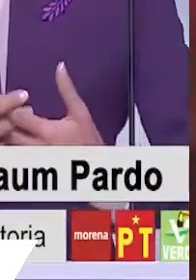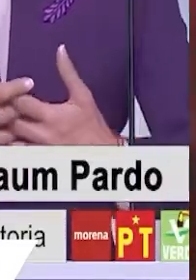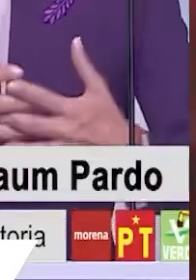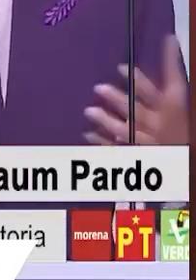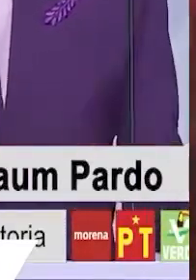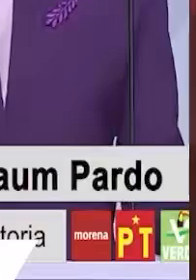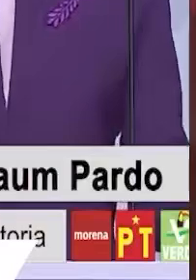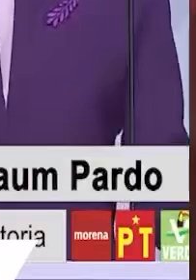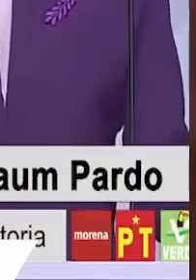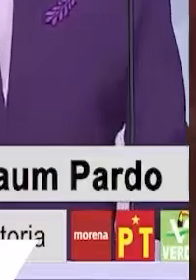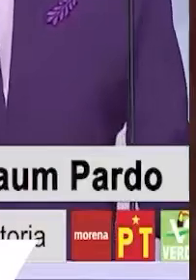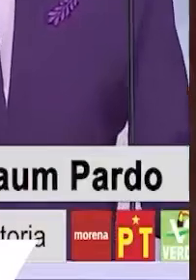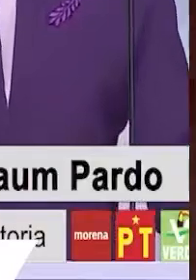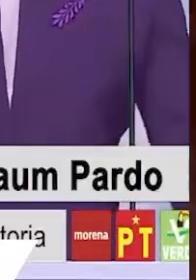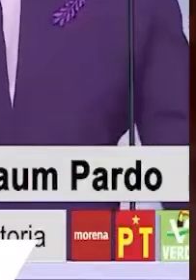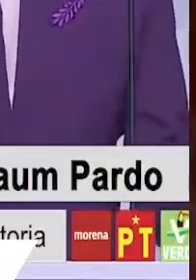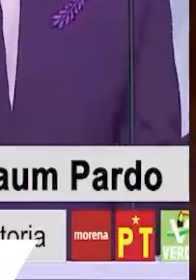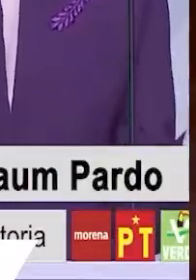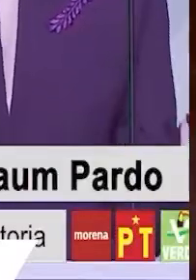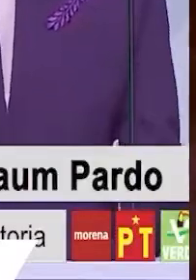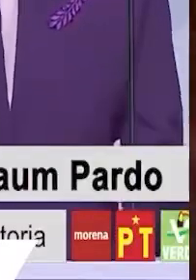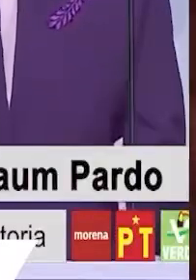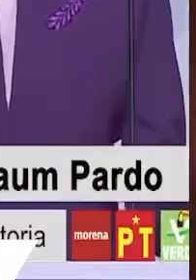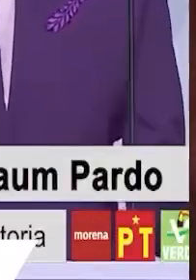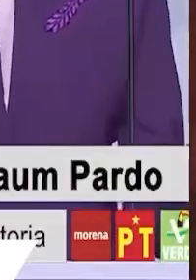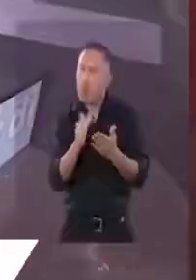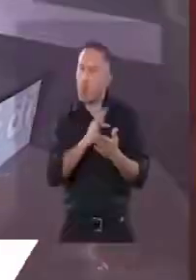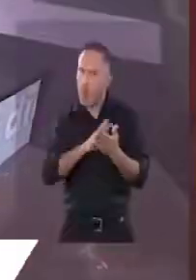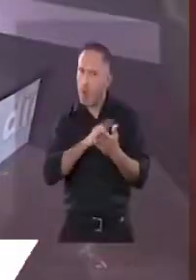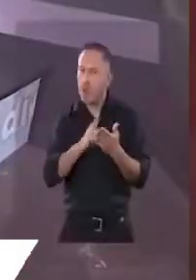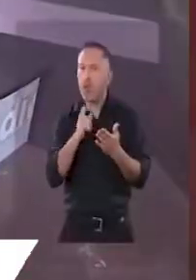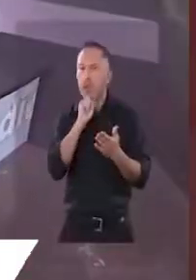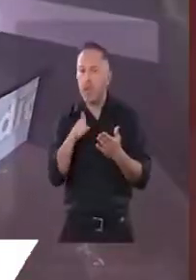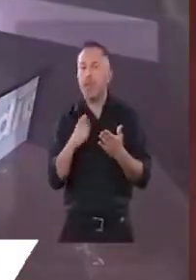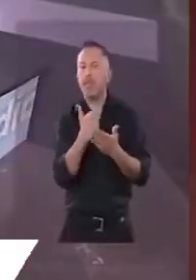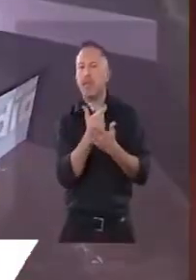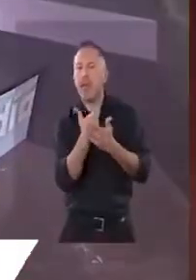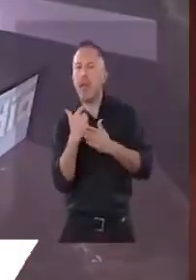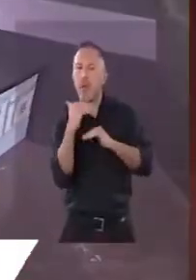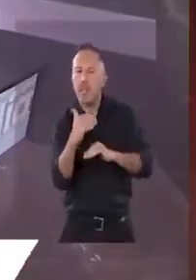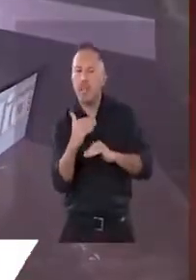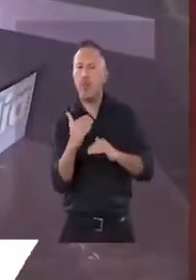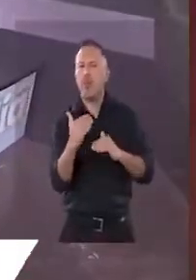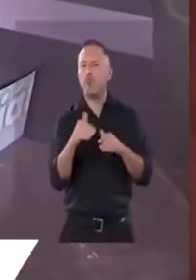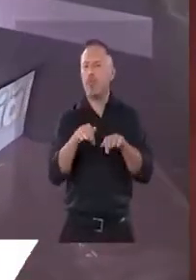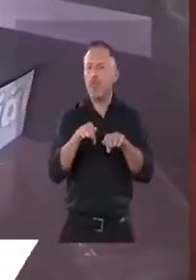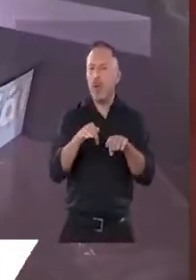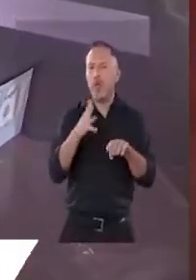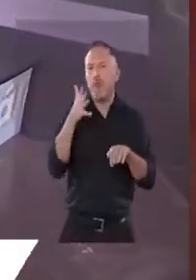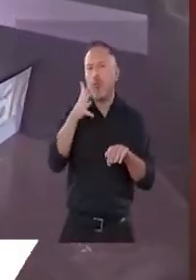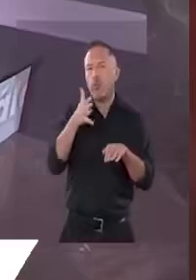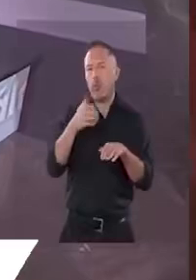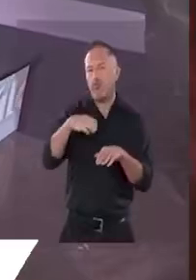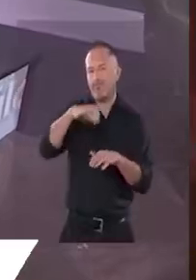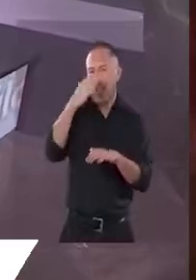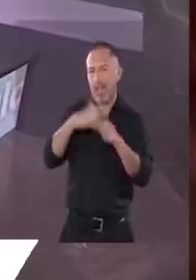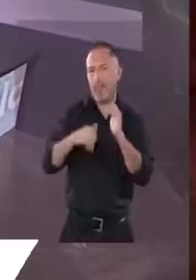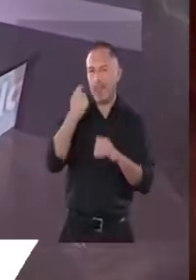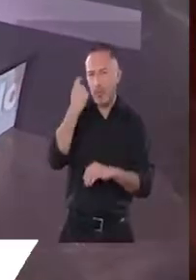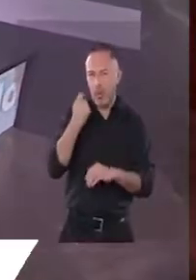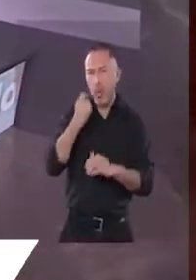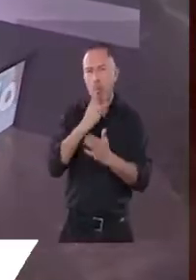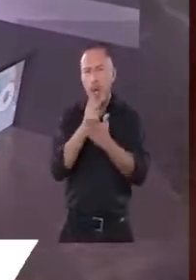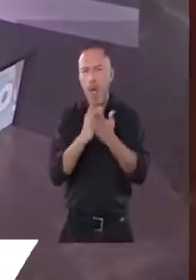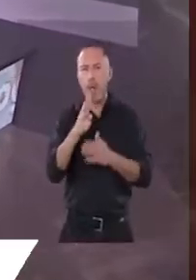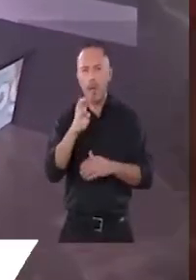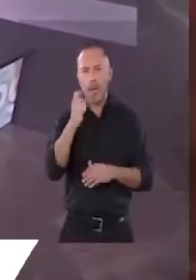episodios muy terribles del pasado, particularmente del PAN, como el operativo Rápido y Furioso,